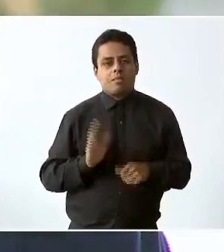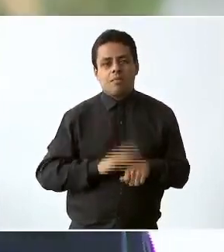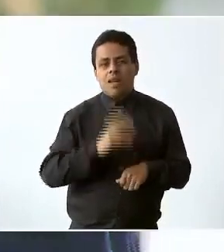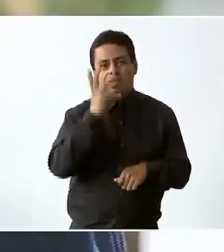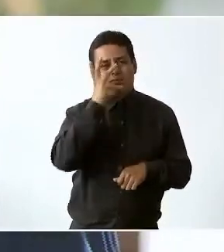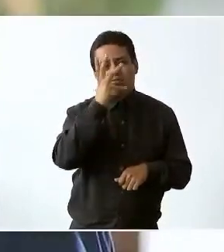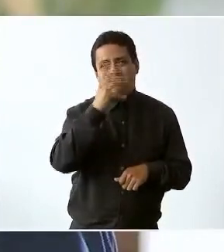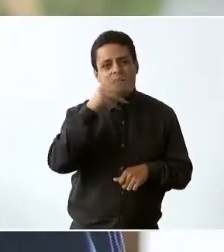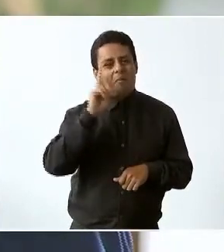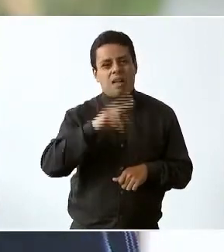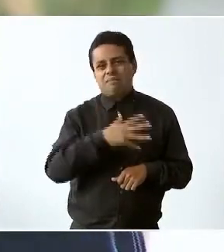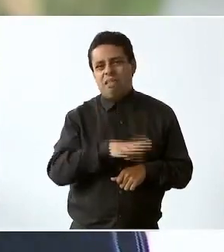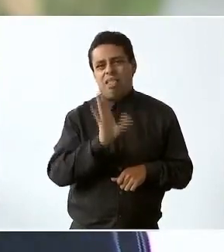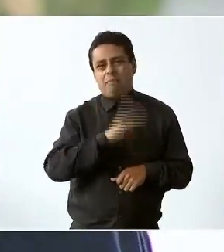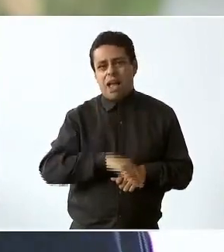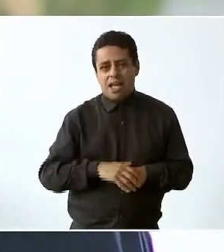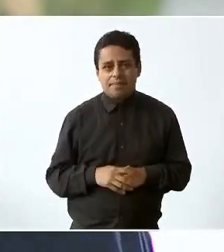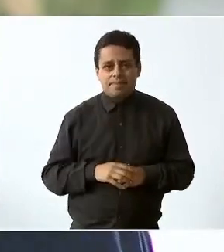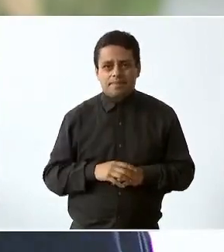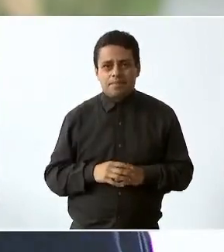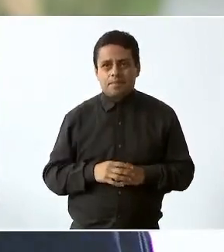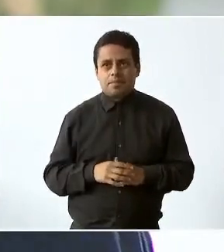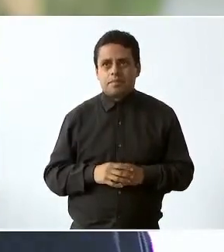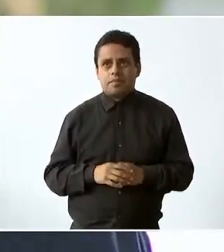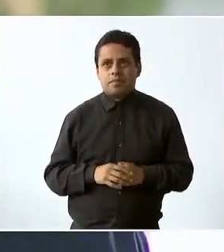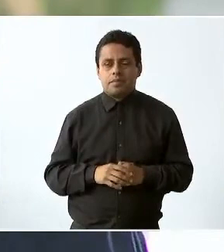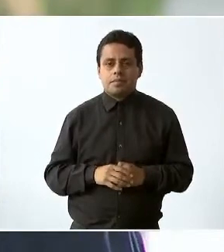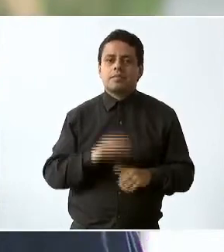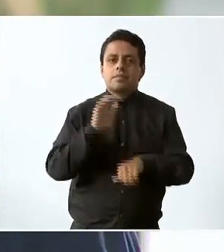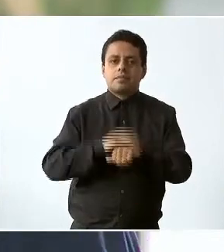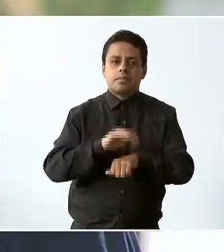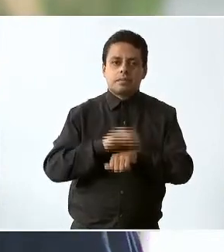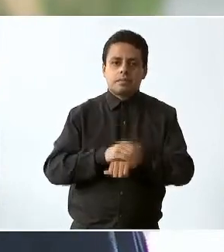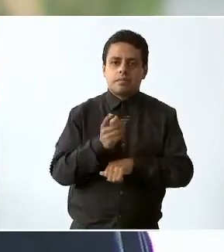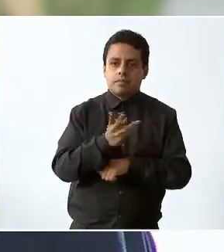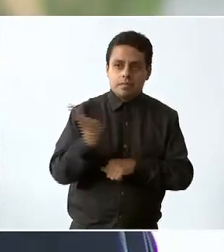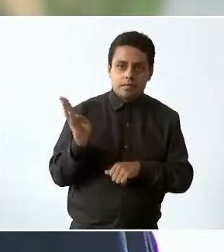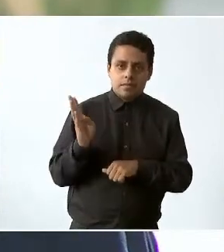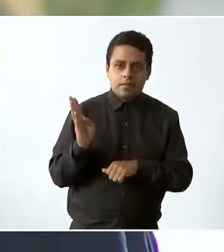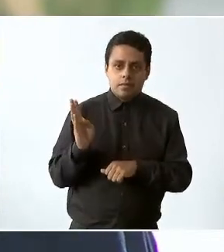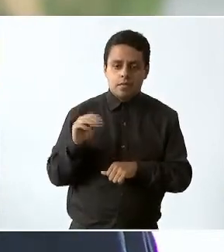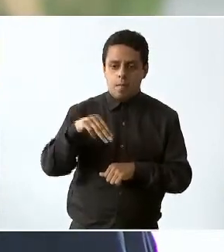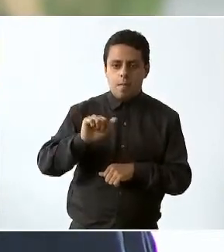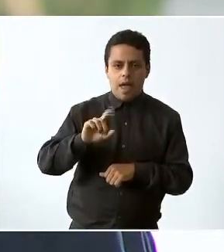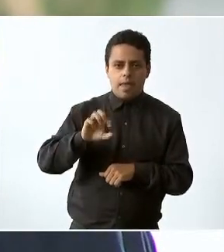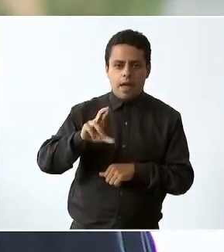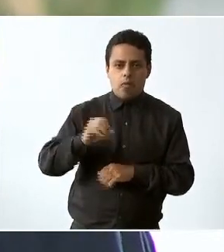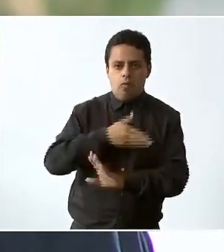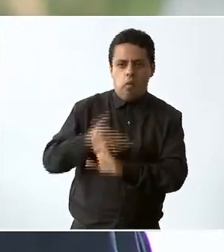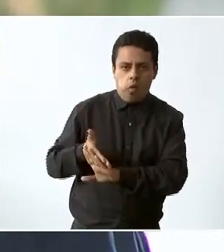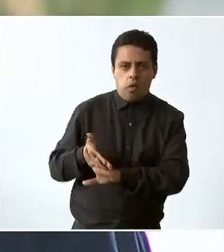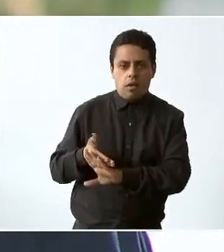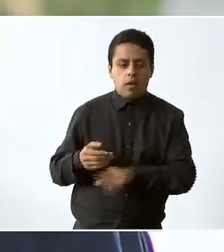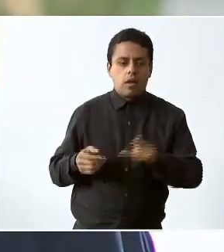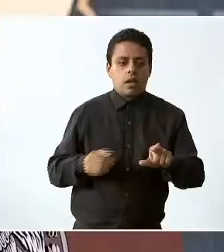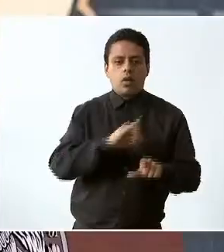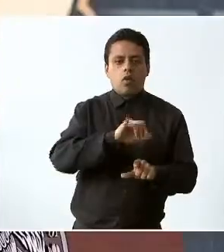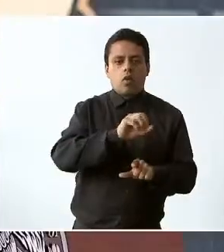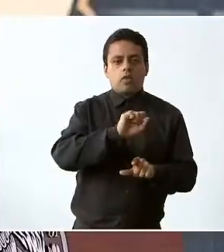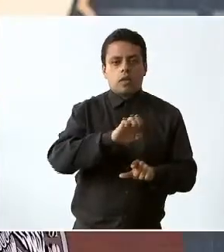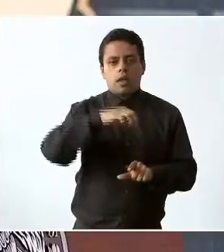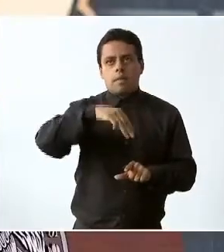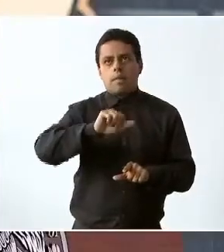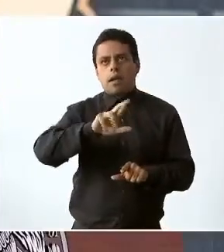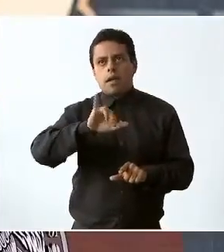lamentable y repugnante. Sus amigos antimaderistas, José María Lozano,